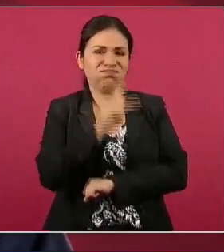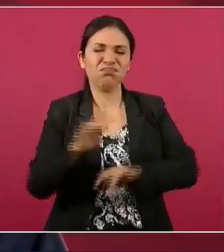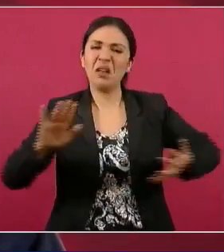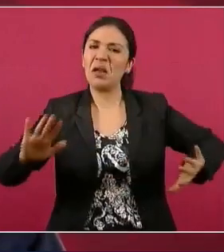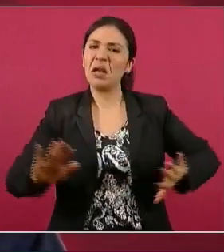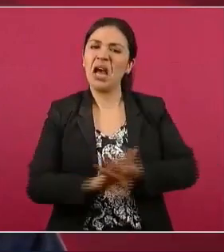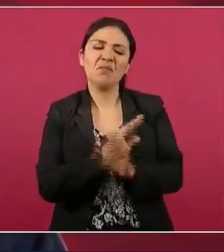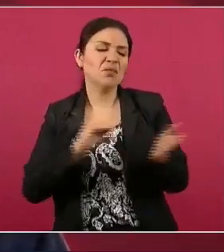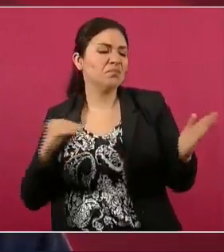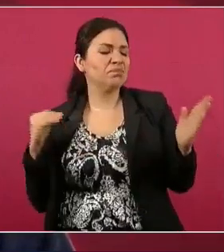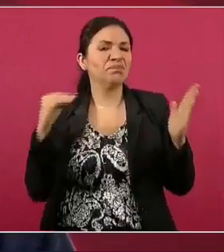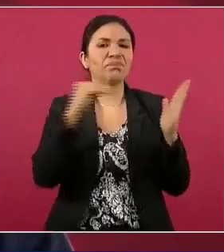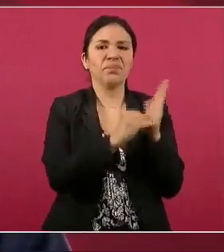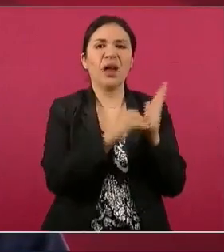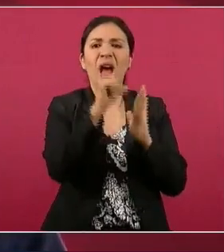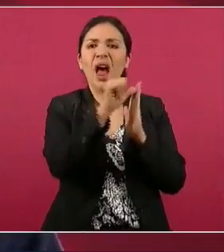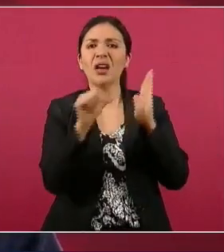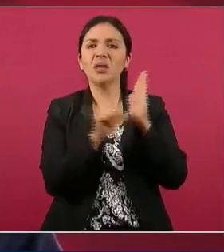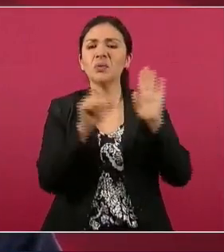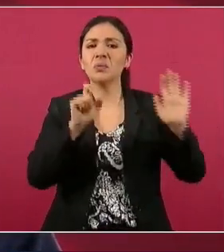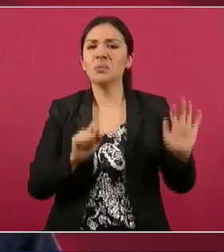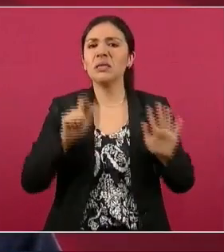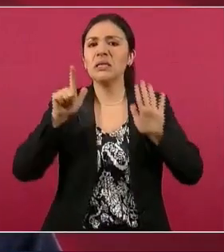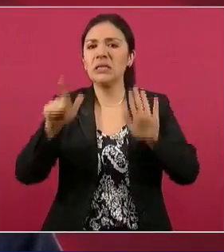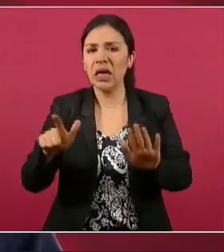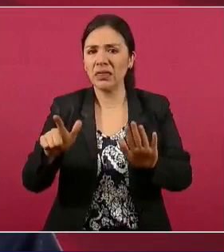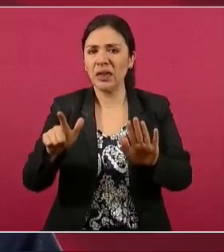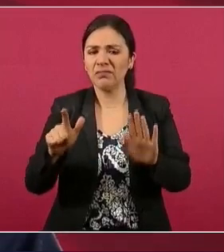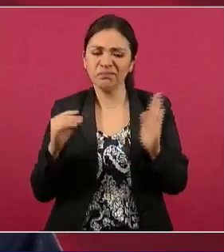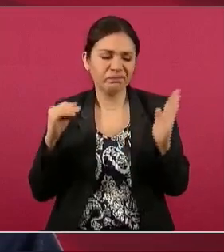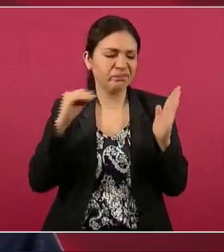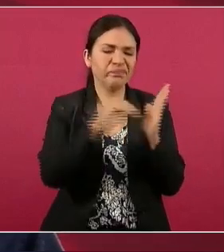reforma el 27